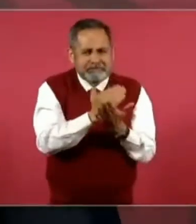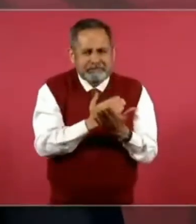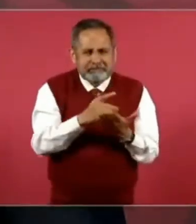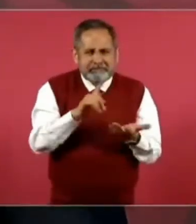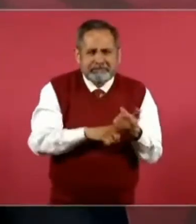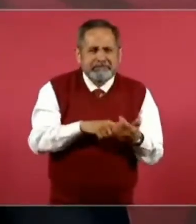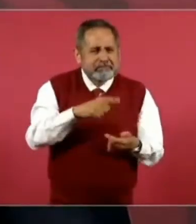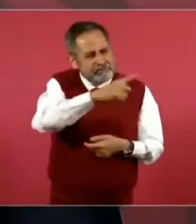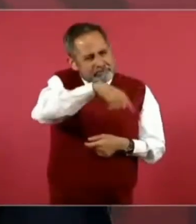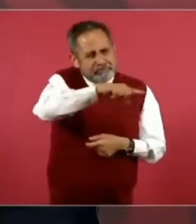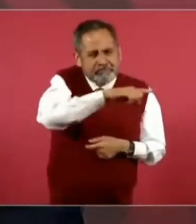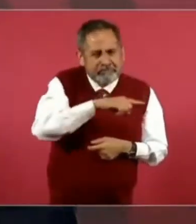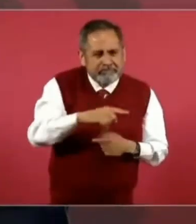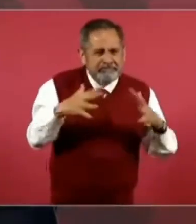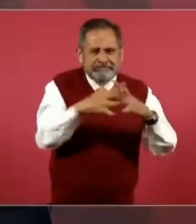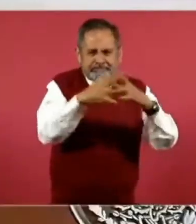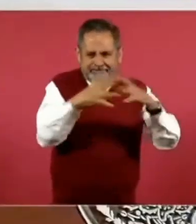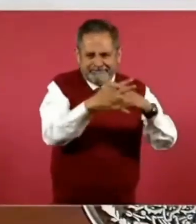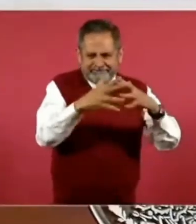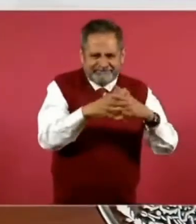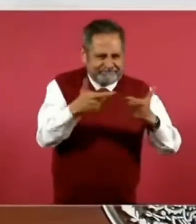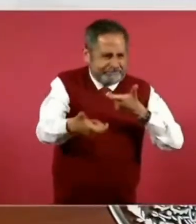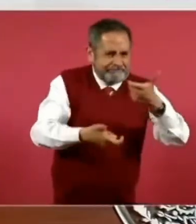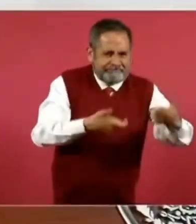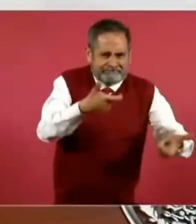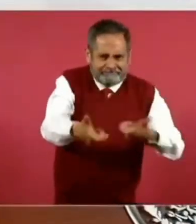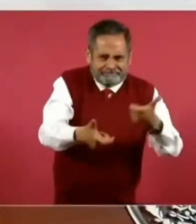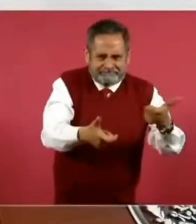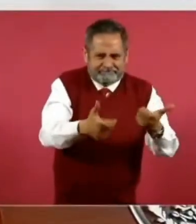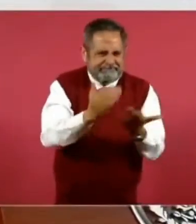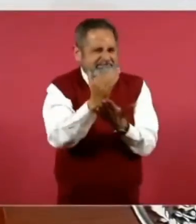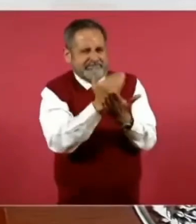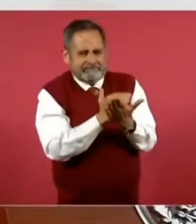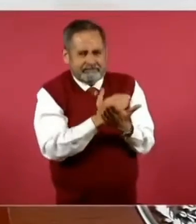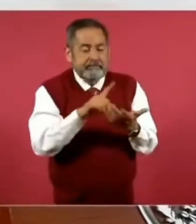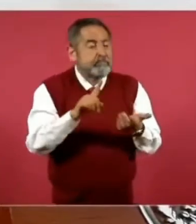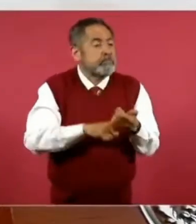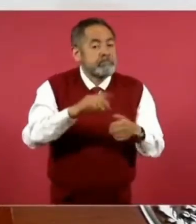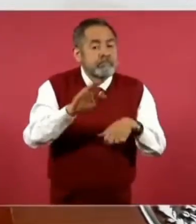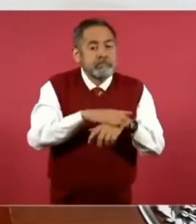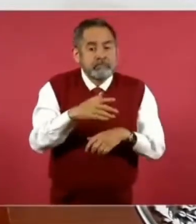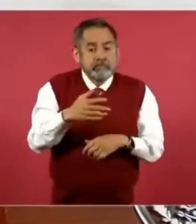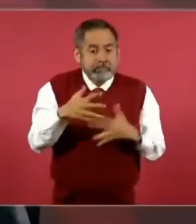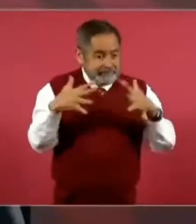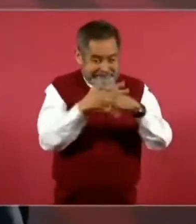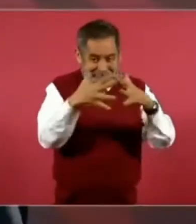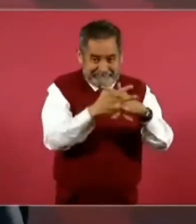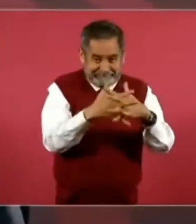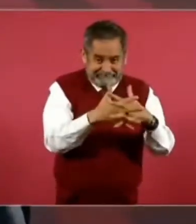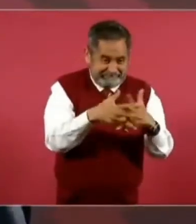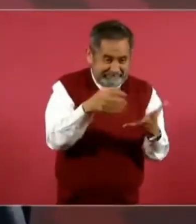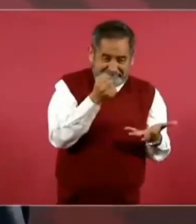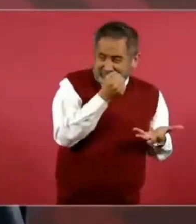al gasto bélico, porque se llevan la mitad del presupuesto.